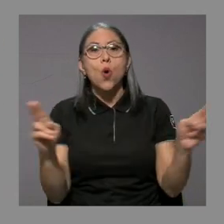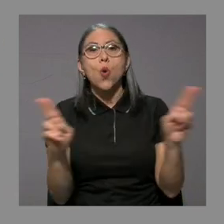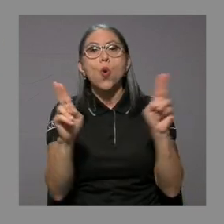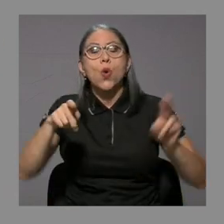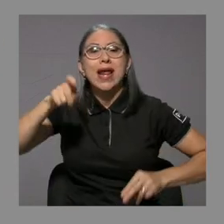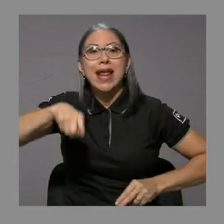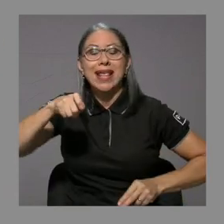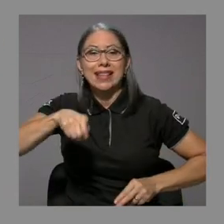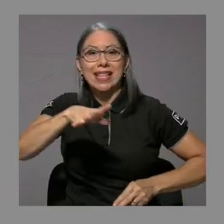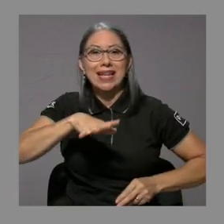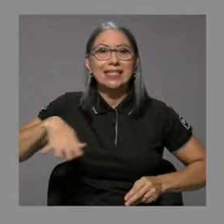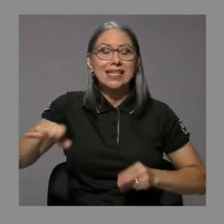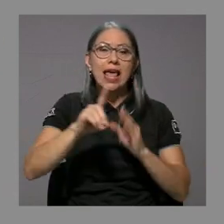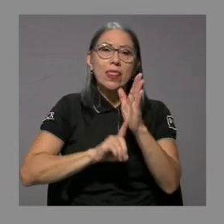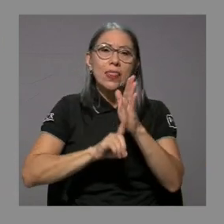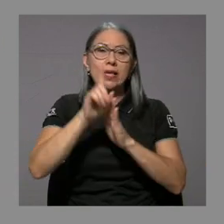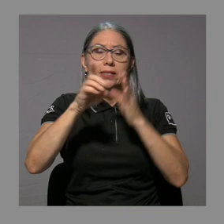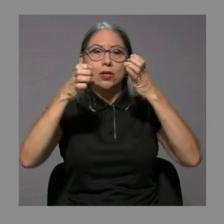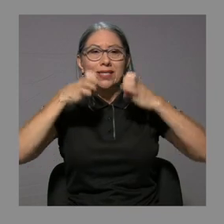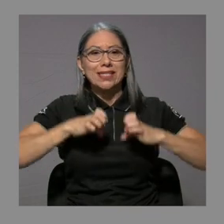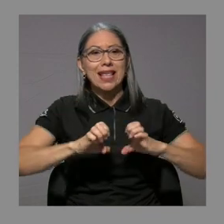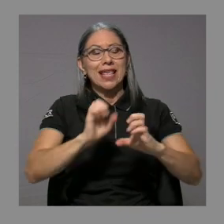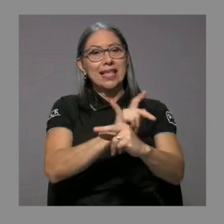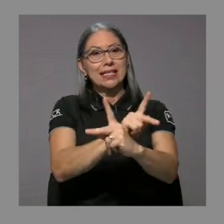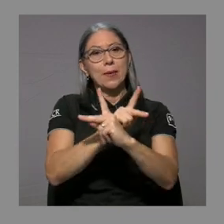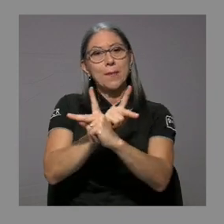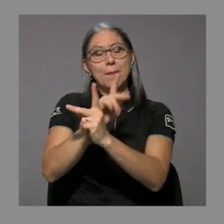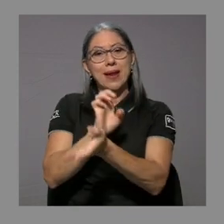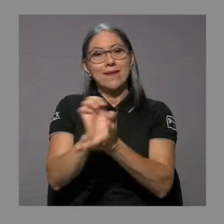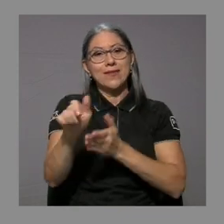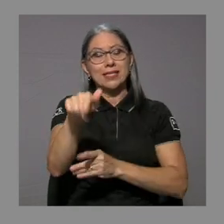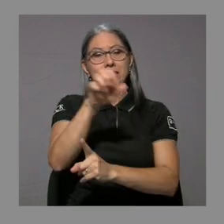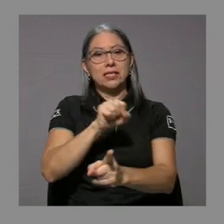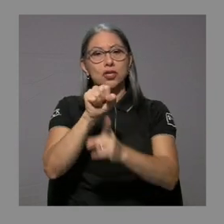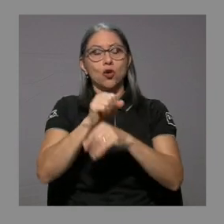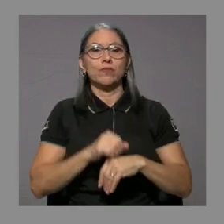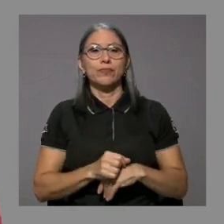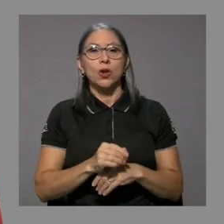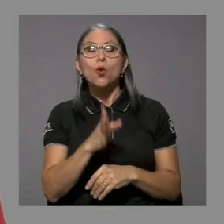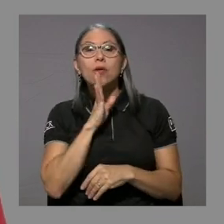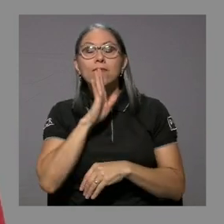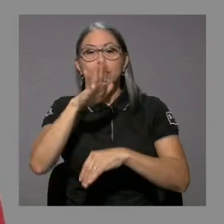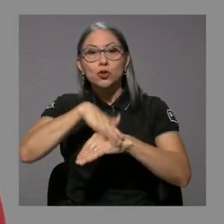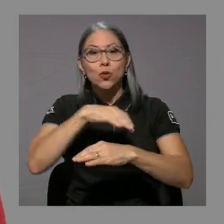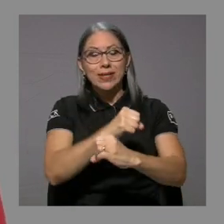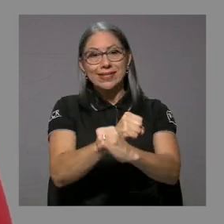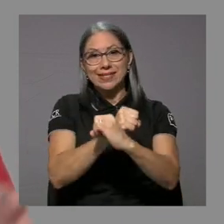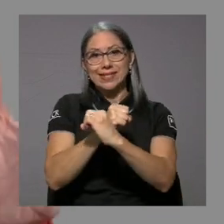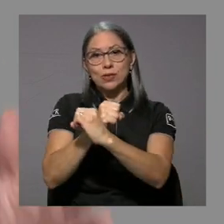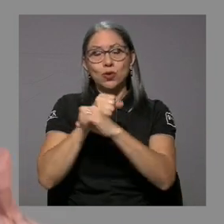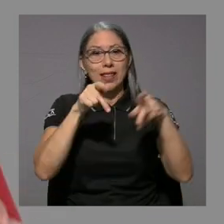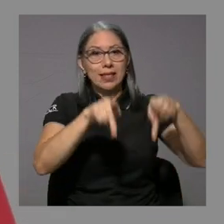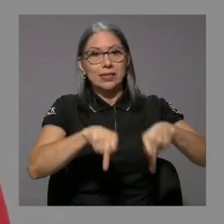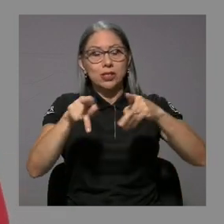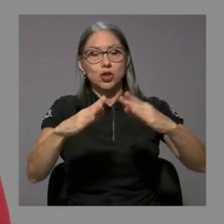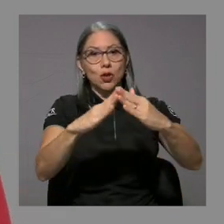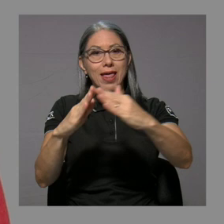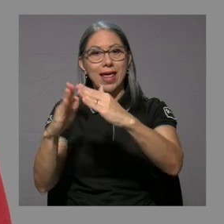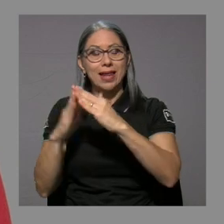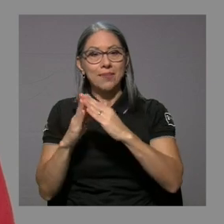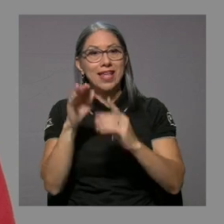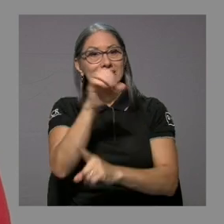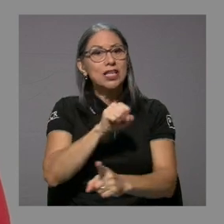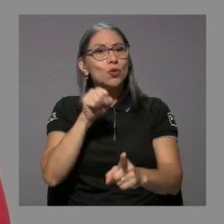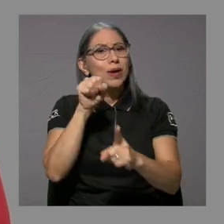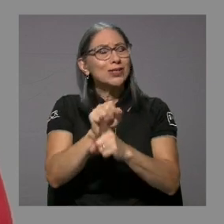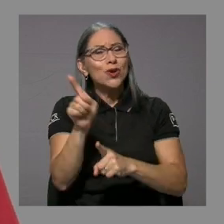la urgente necesidad de desarrollar estrategias de prevención. Cuando hablamos de seguridad